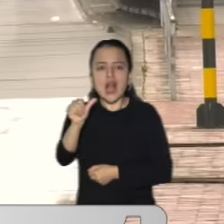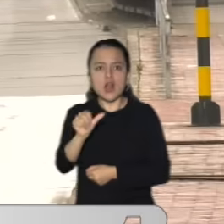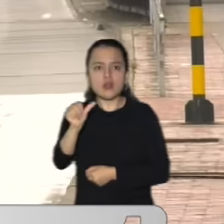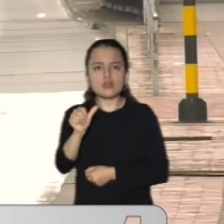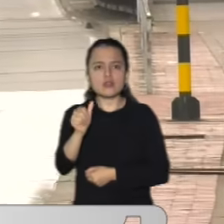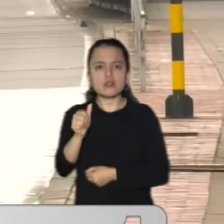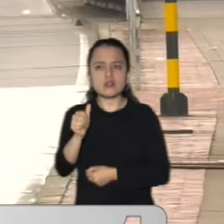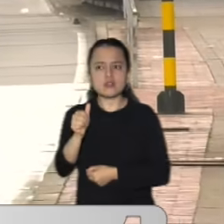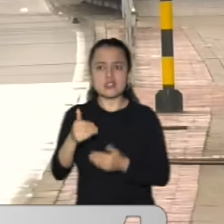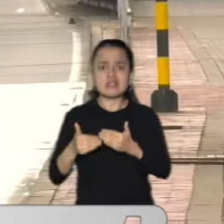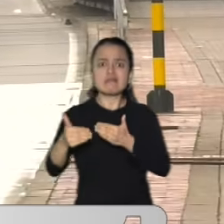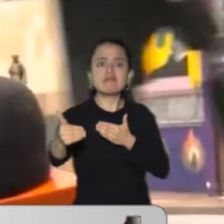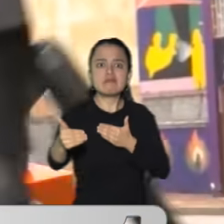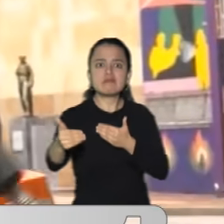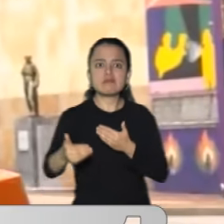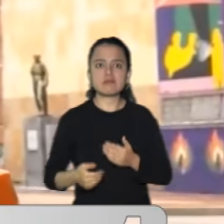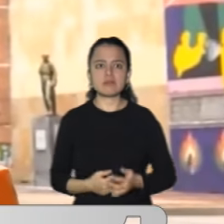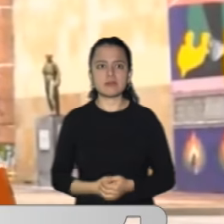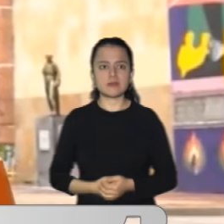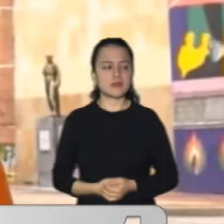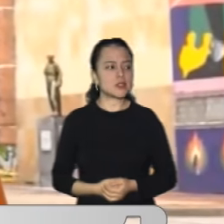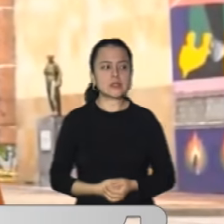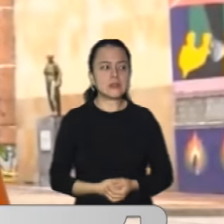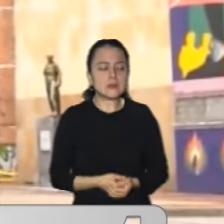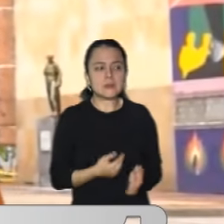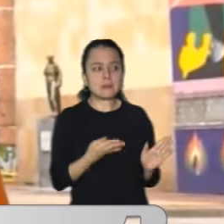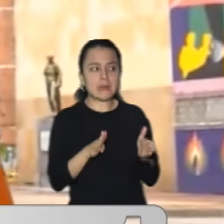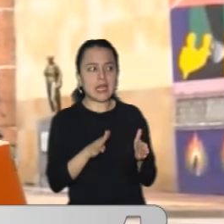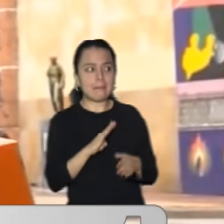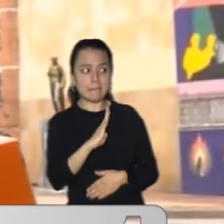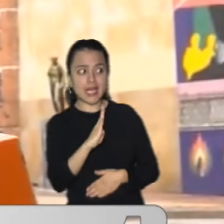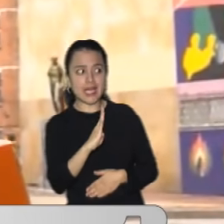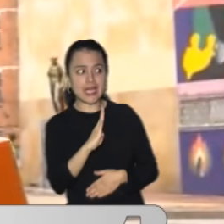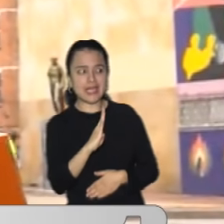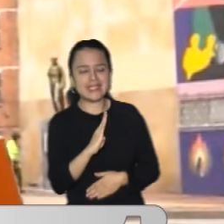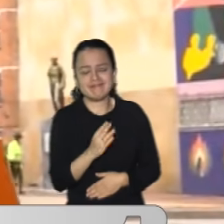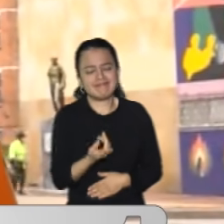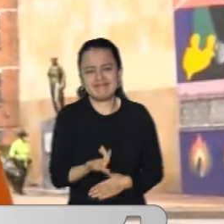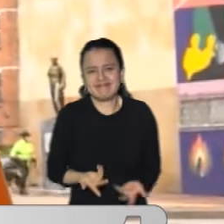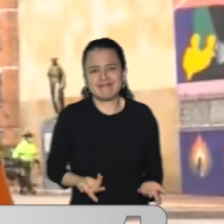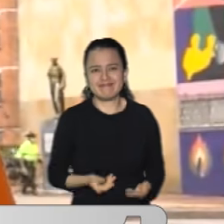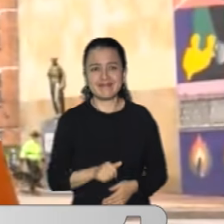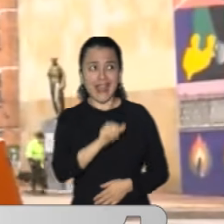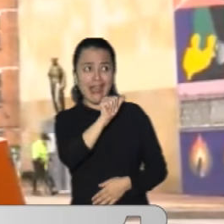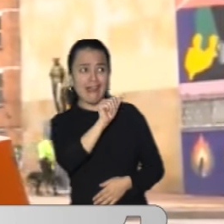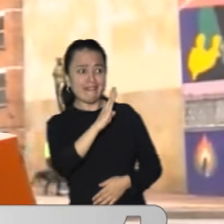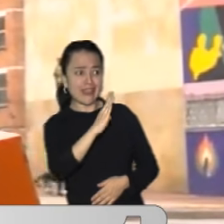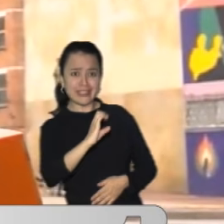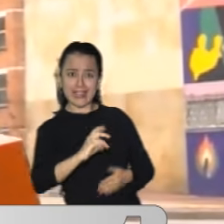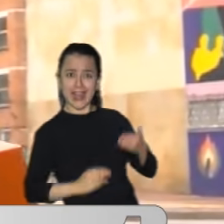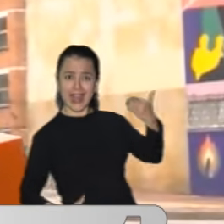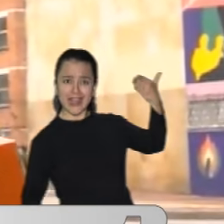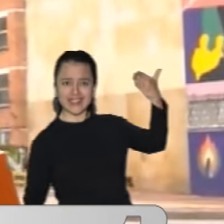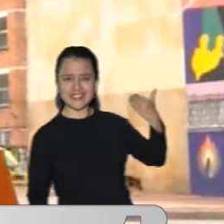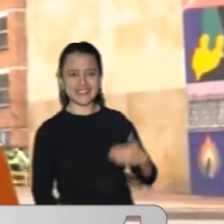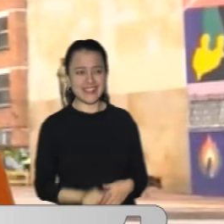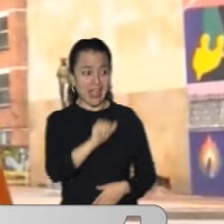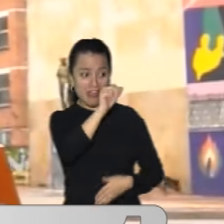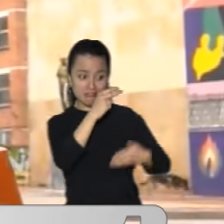B para no dejar de operar el sistema? No, no hay plan B. El plan B, el plan A, el plan H y el